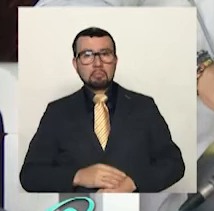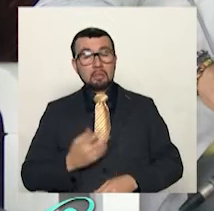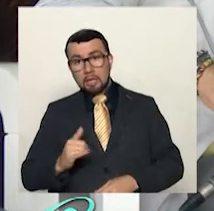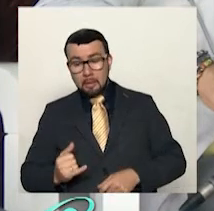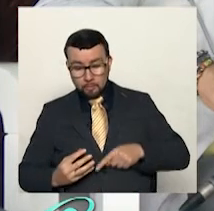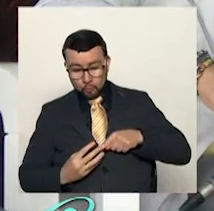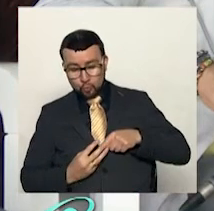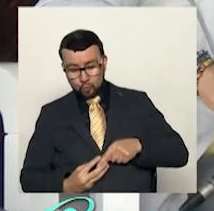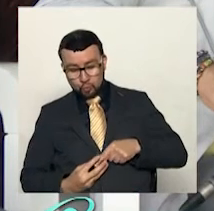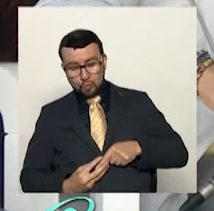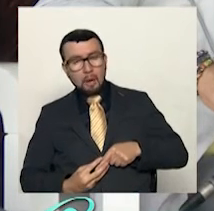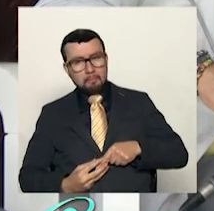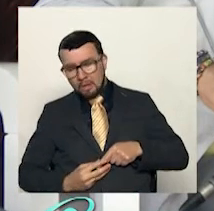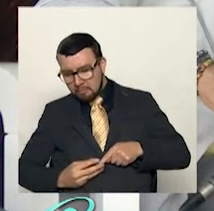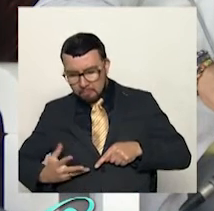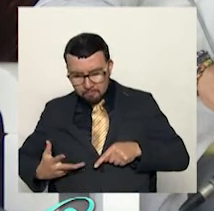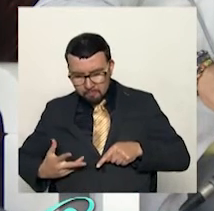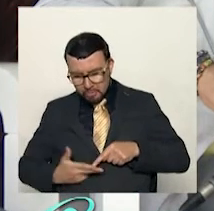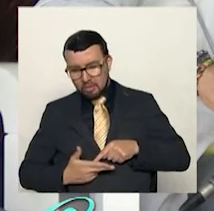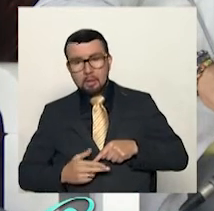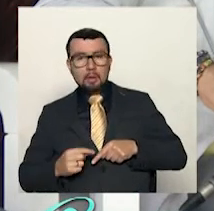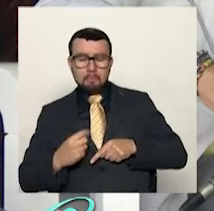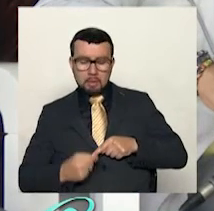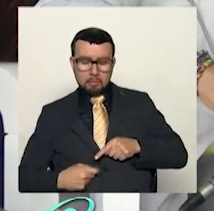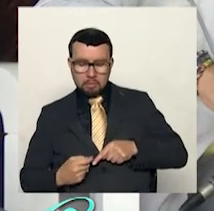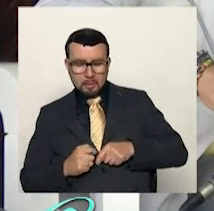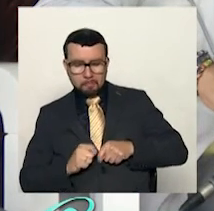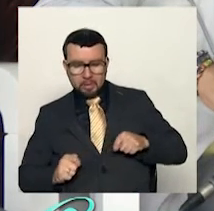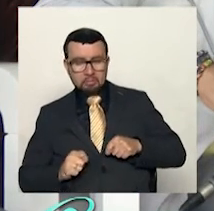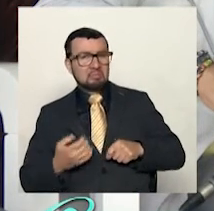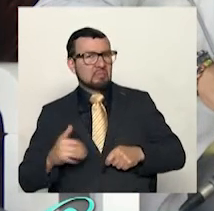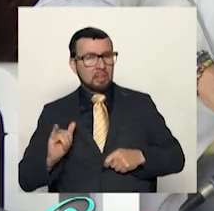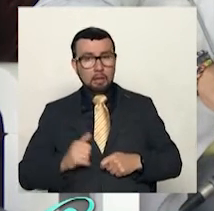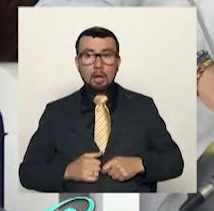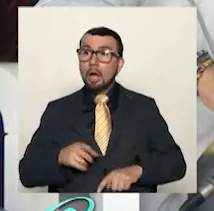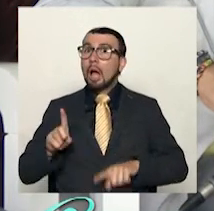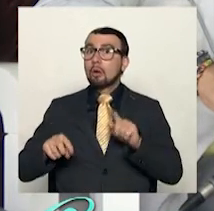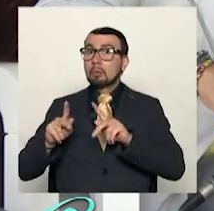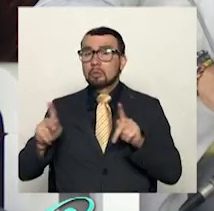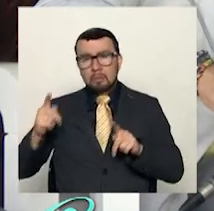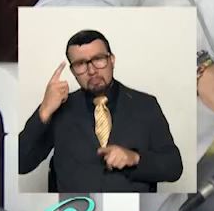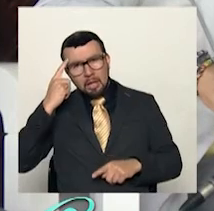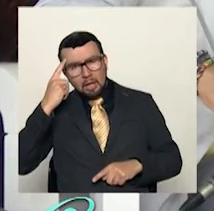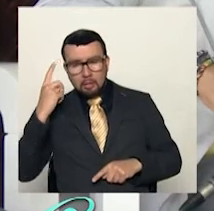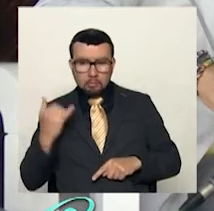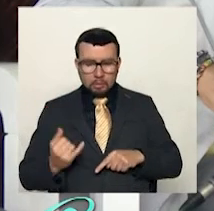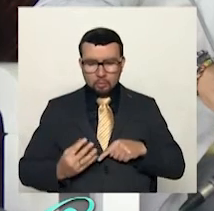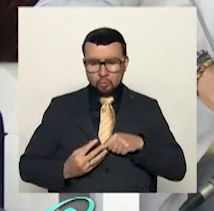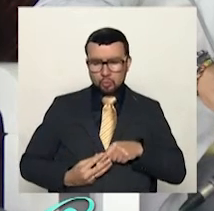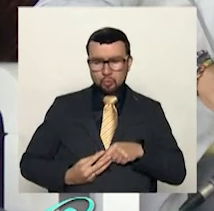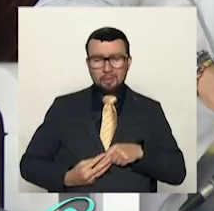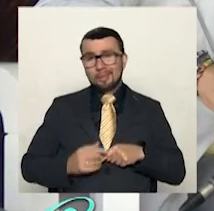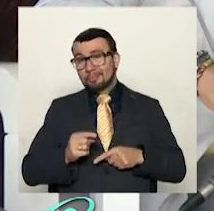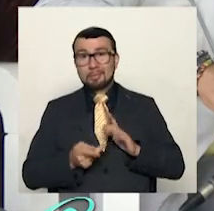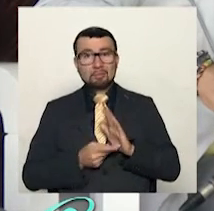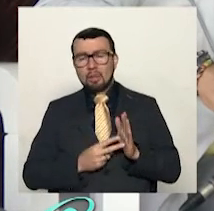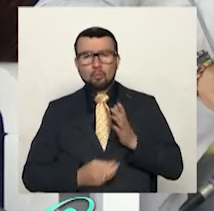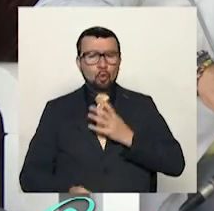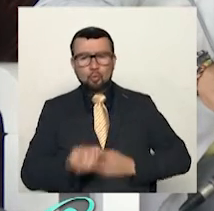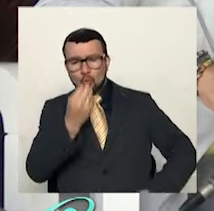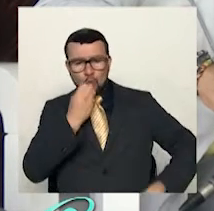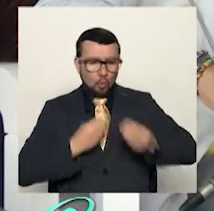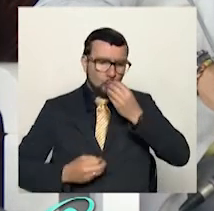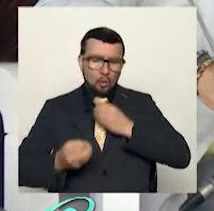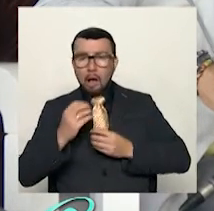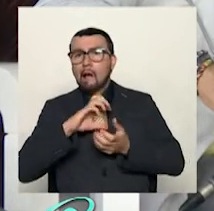que es una parte final del intestino, que muchos médicos consideran y maestros de que es un medidor de una mala alimentación, o sea, de una mala digestión,